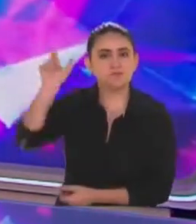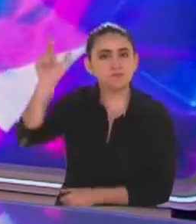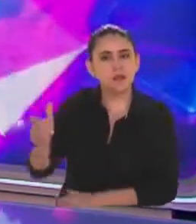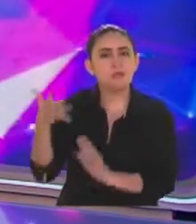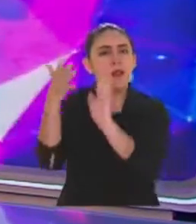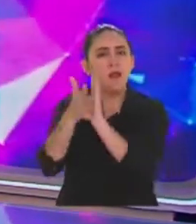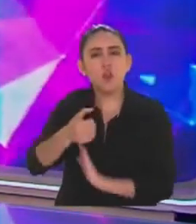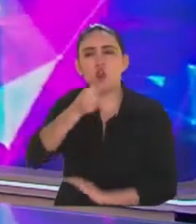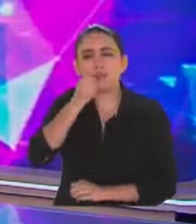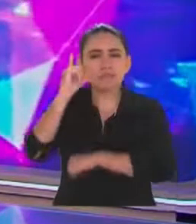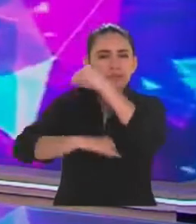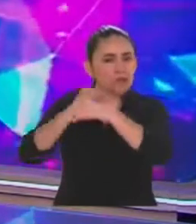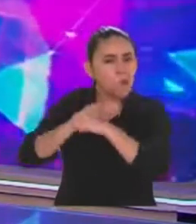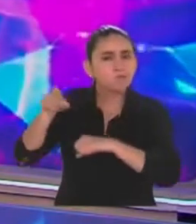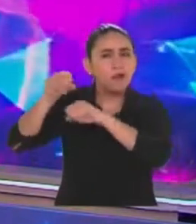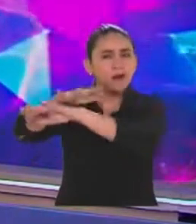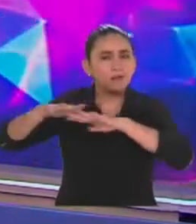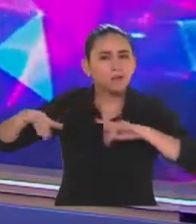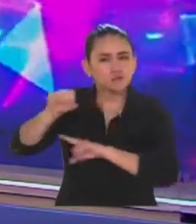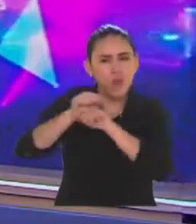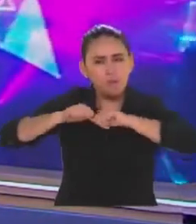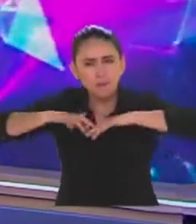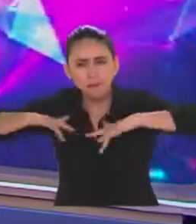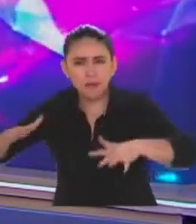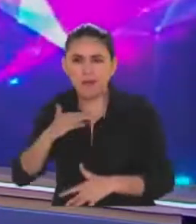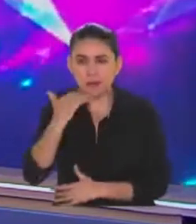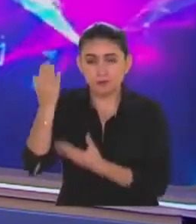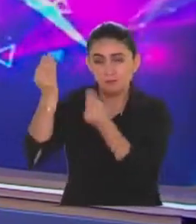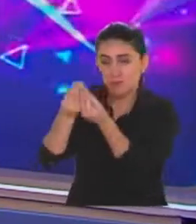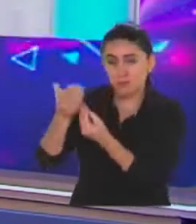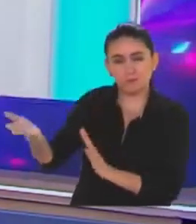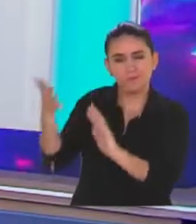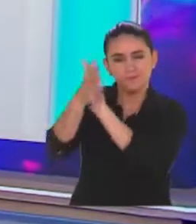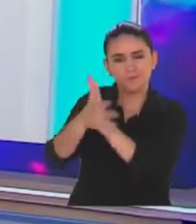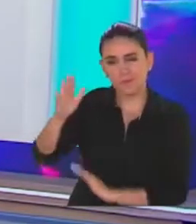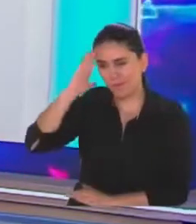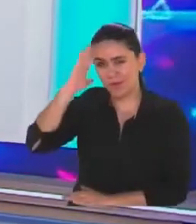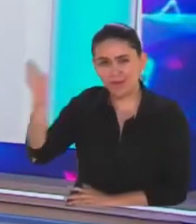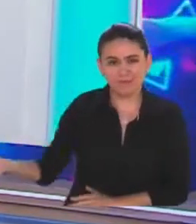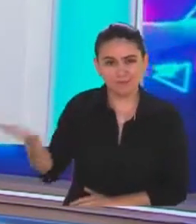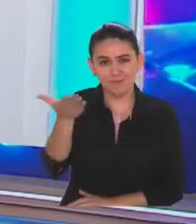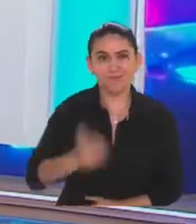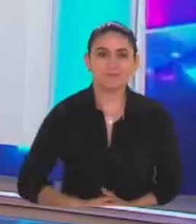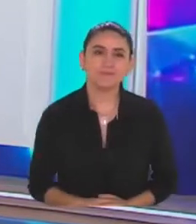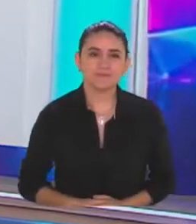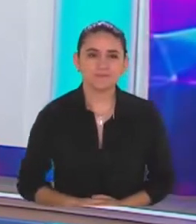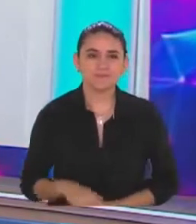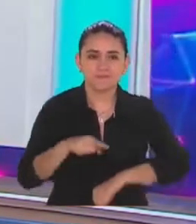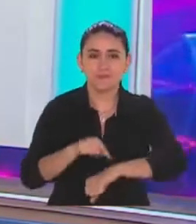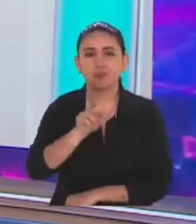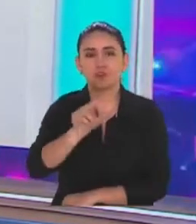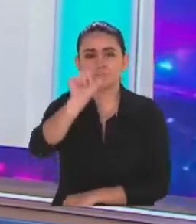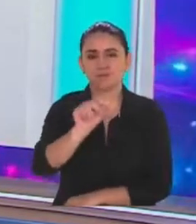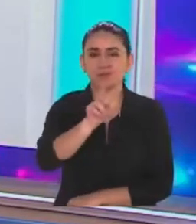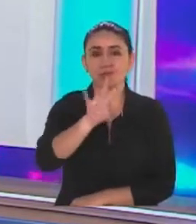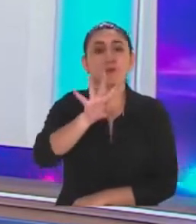cuáles son las noticias internacionales del día. Y nuestro compañero Felipe Peña ya está listo para contarnos. Feli, hola, adelante. 2:23 de la